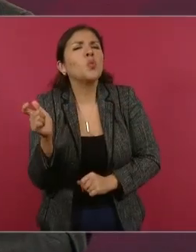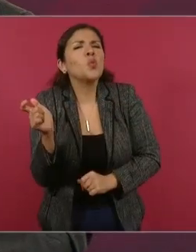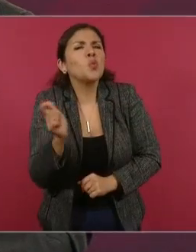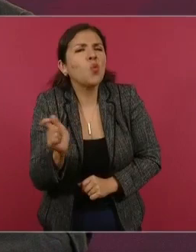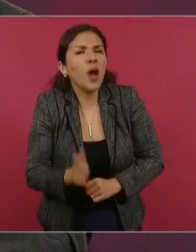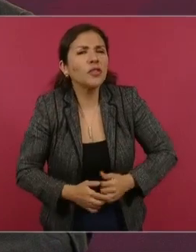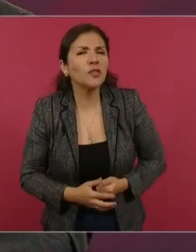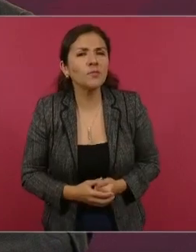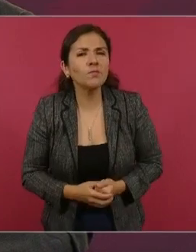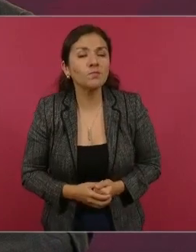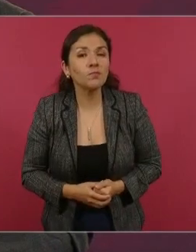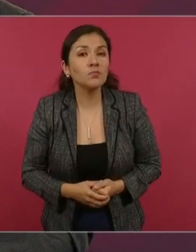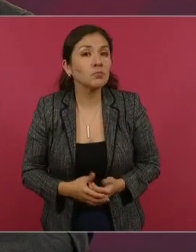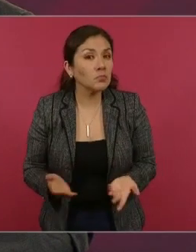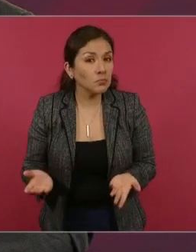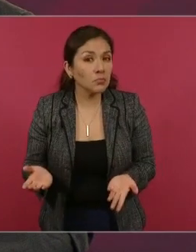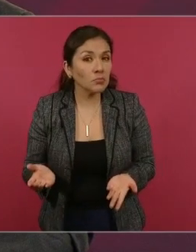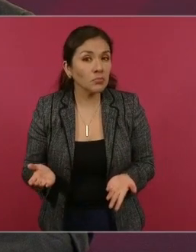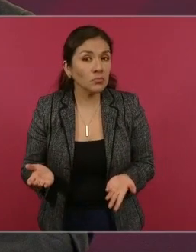Corte?